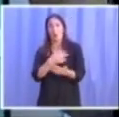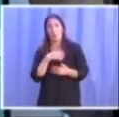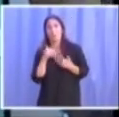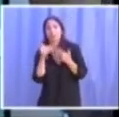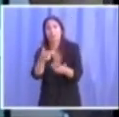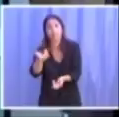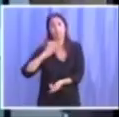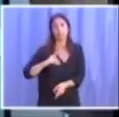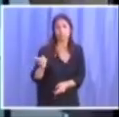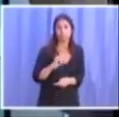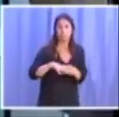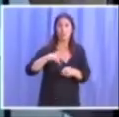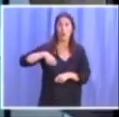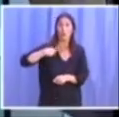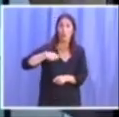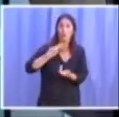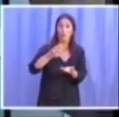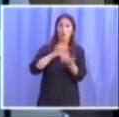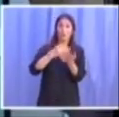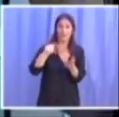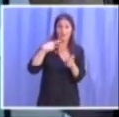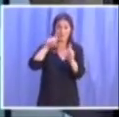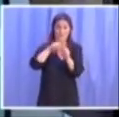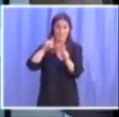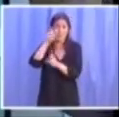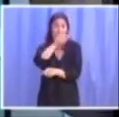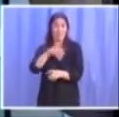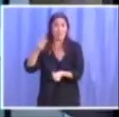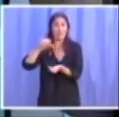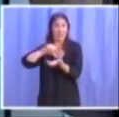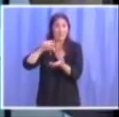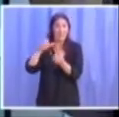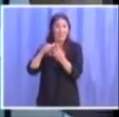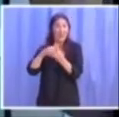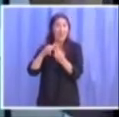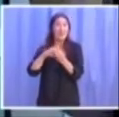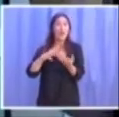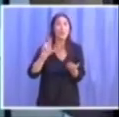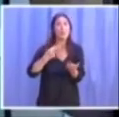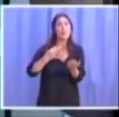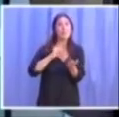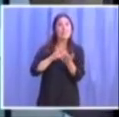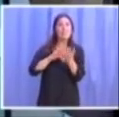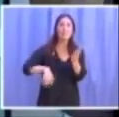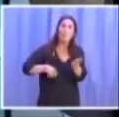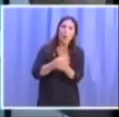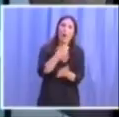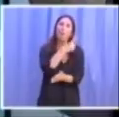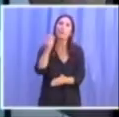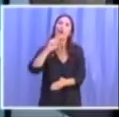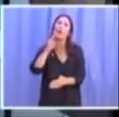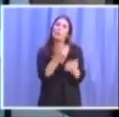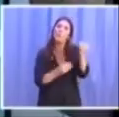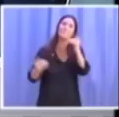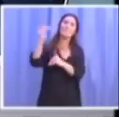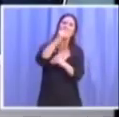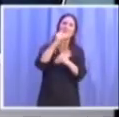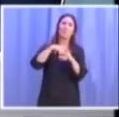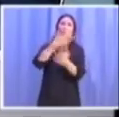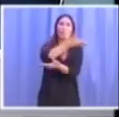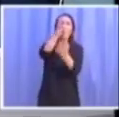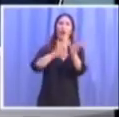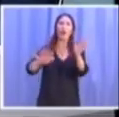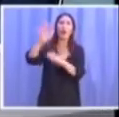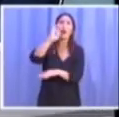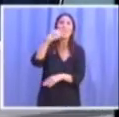pagando. Los costes de los servicios de un granadino cuestan 100 euros más de media que en la media de España por prestarte los mismos servicios. O el